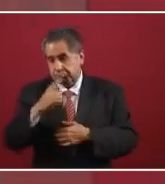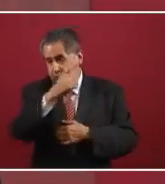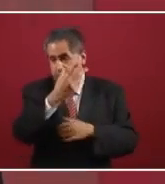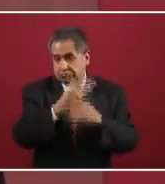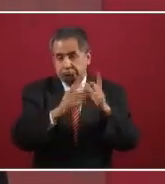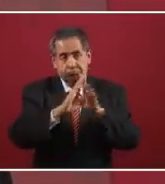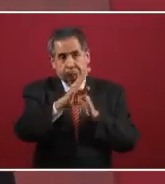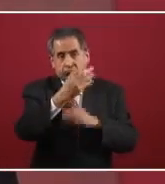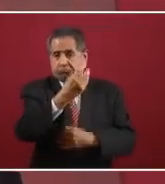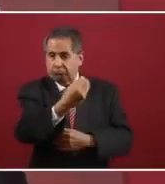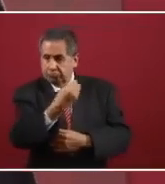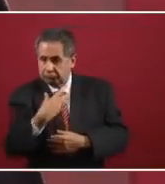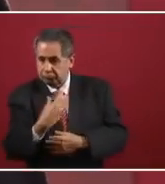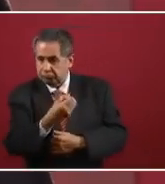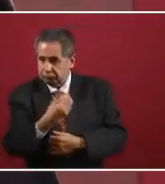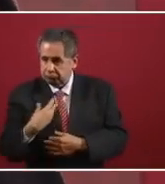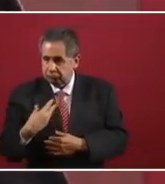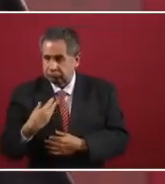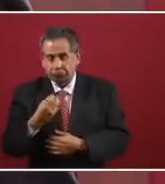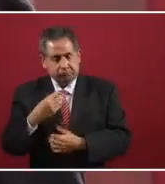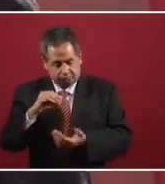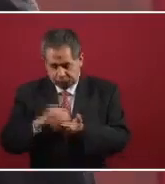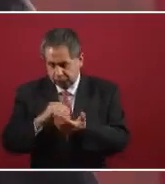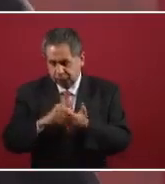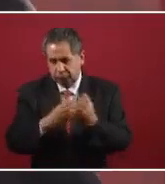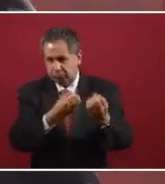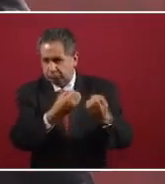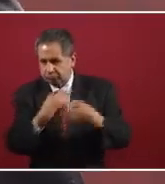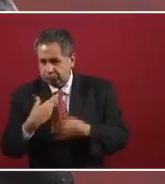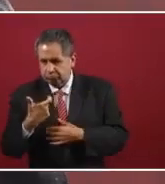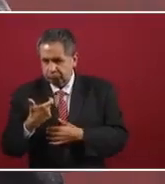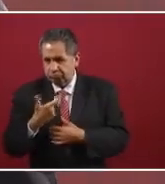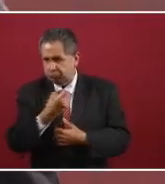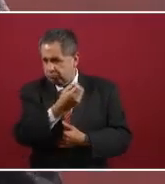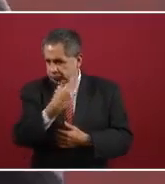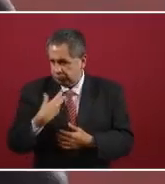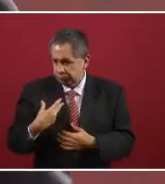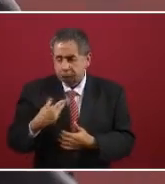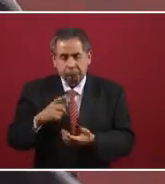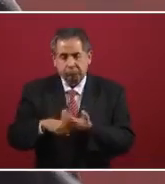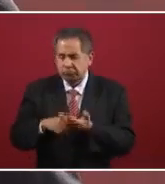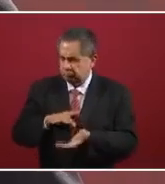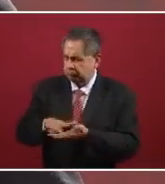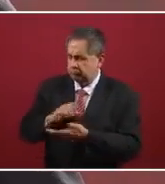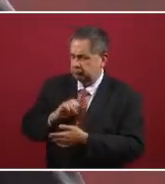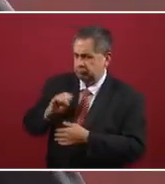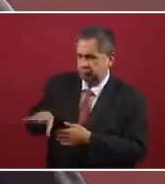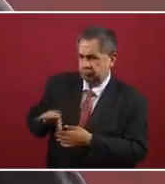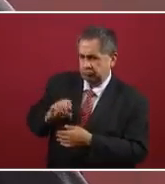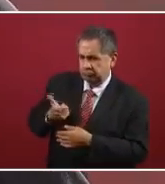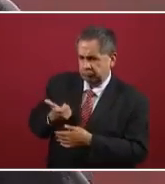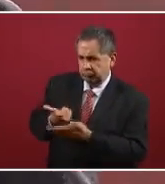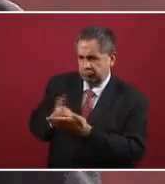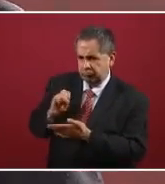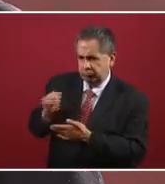migrantes que siguen apoyando a México,